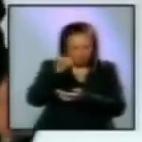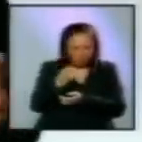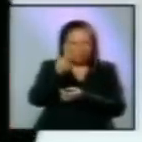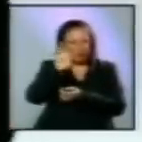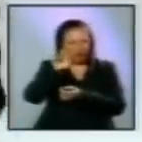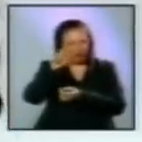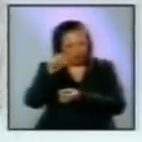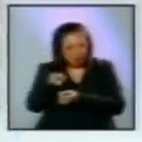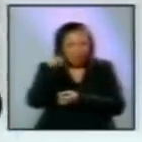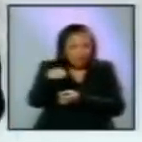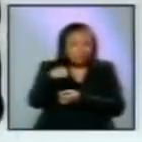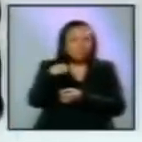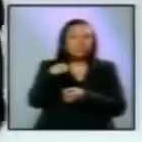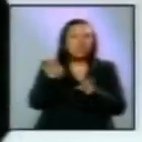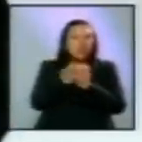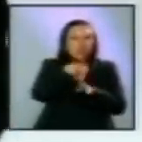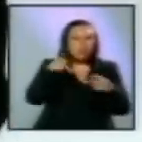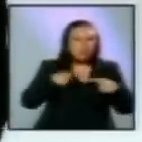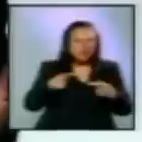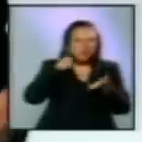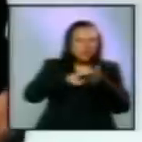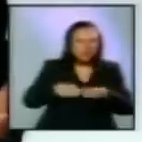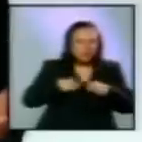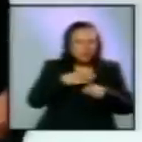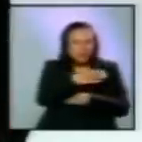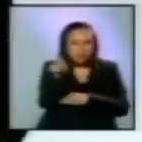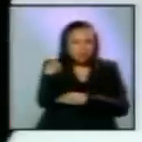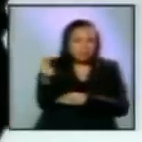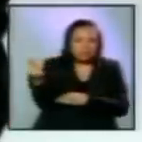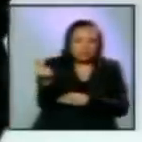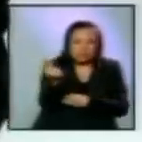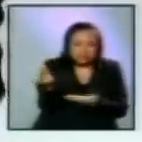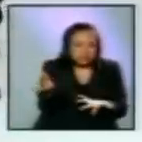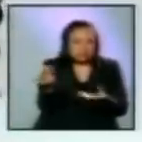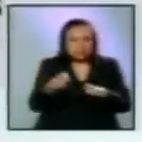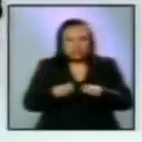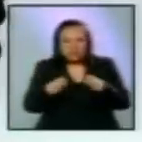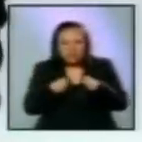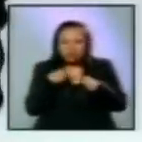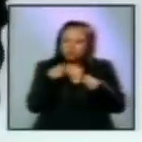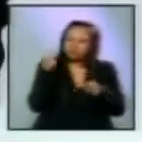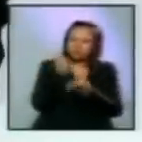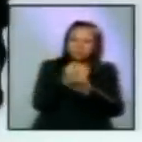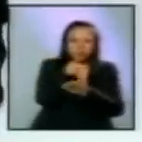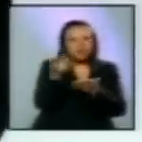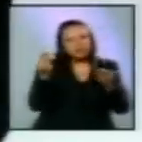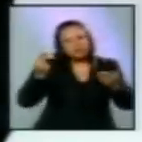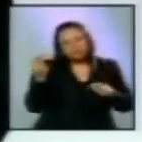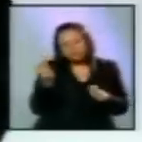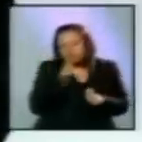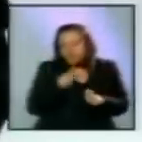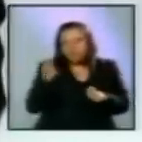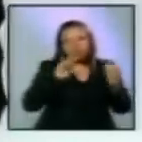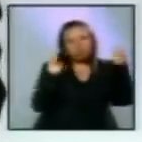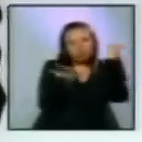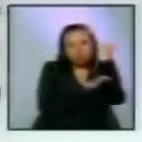Progan, que están induciendo a los campesinos que necesitan sobrevivir a deforestar, a quemar las selvas y los bosques para